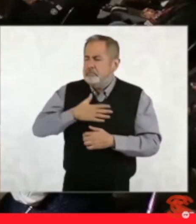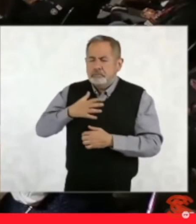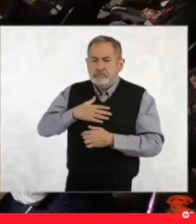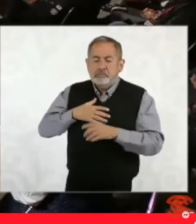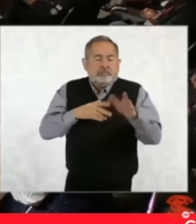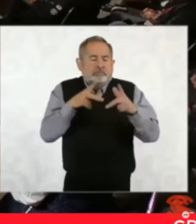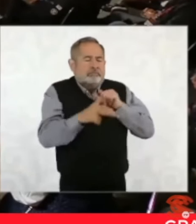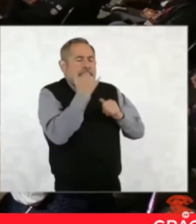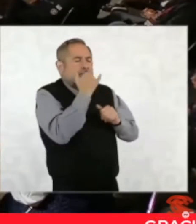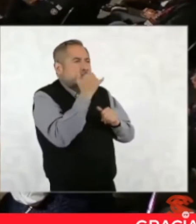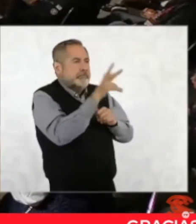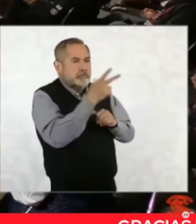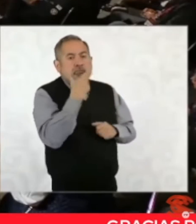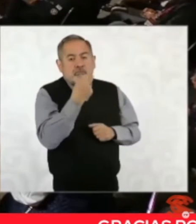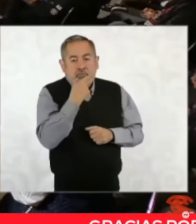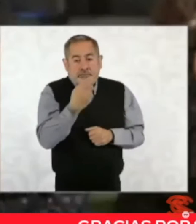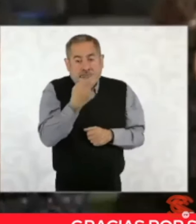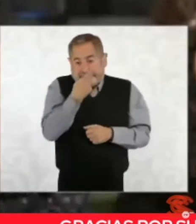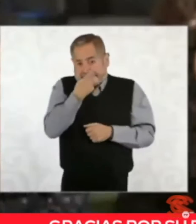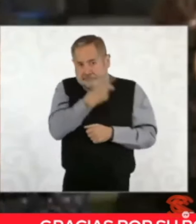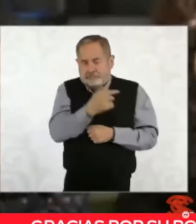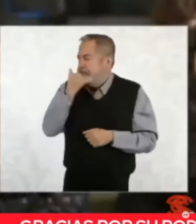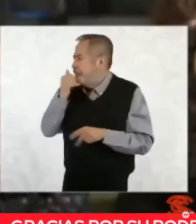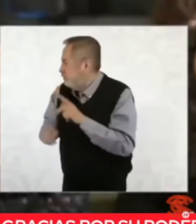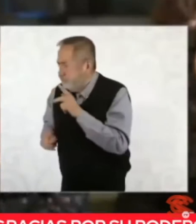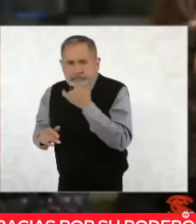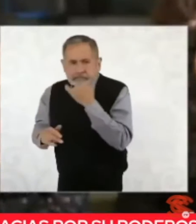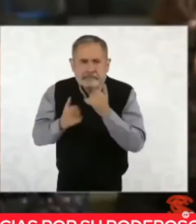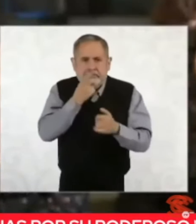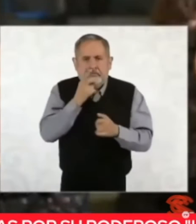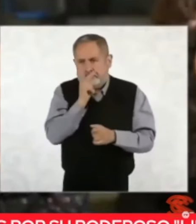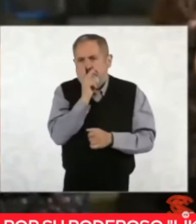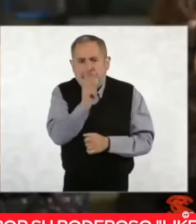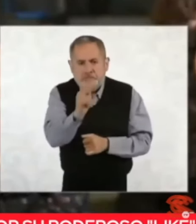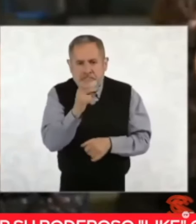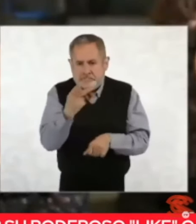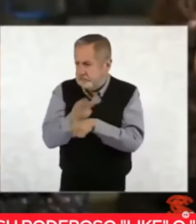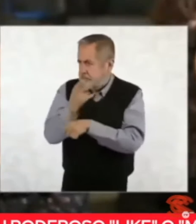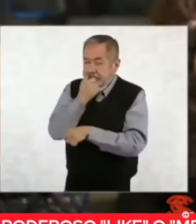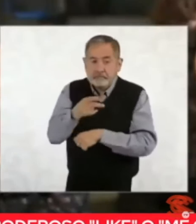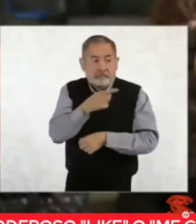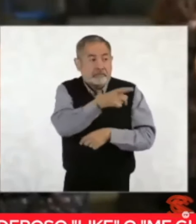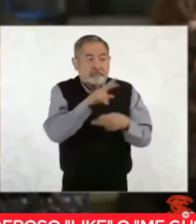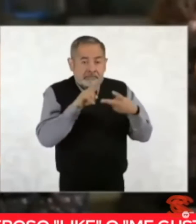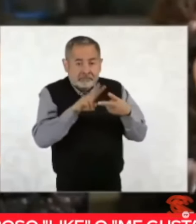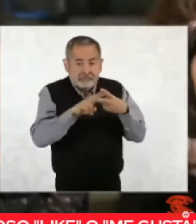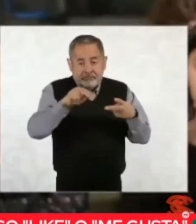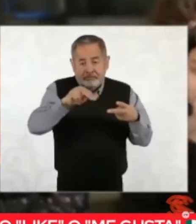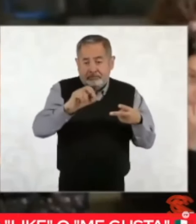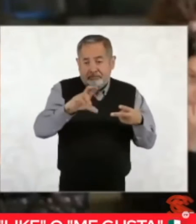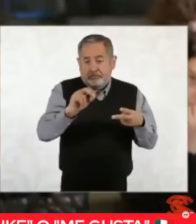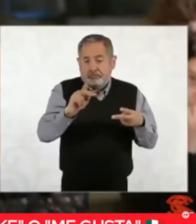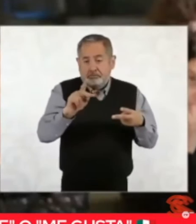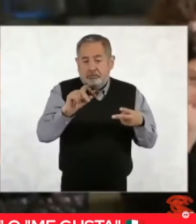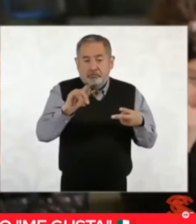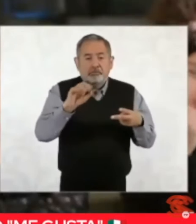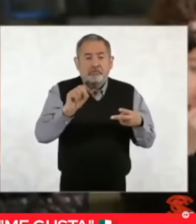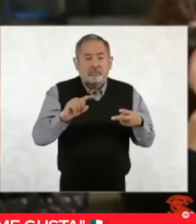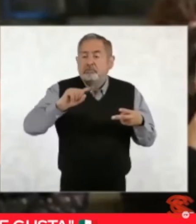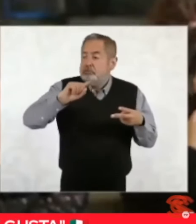cierto, Mesa dice, disculpe el lenguaje, pero es importante, que Narcopolíticos es